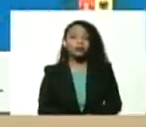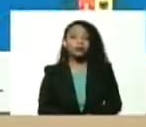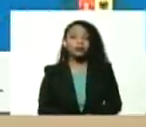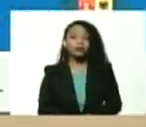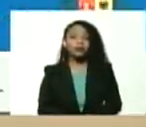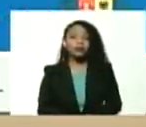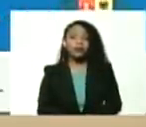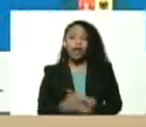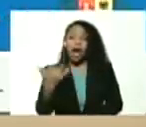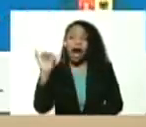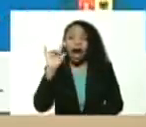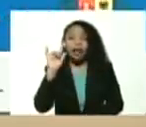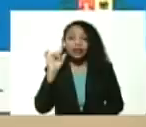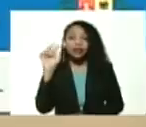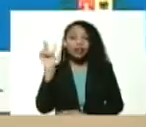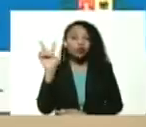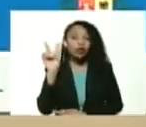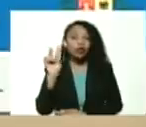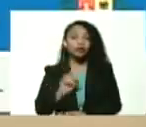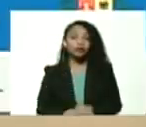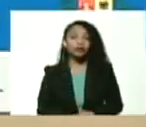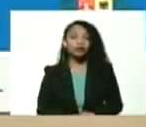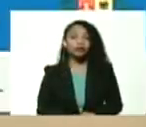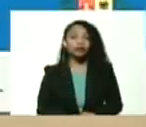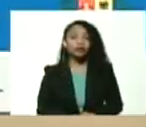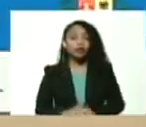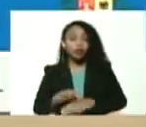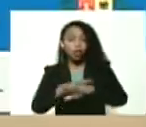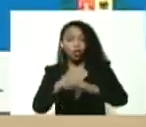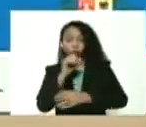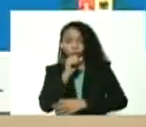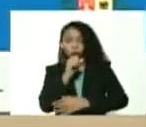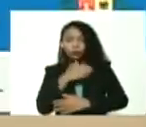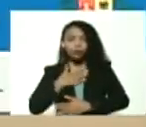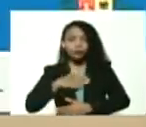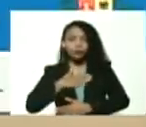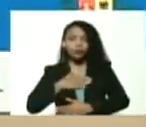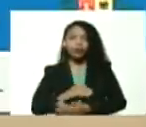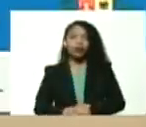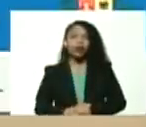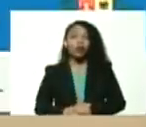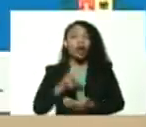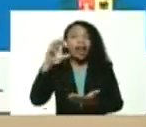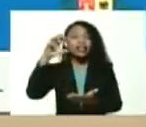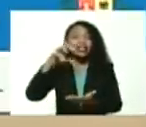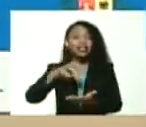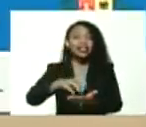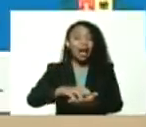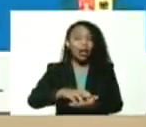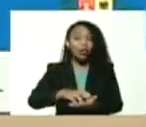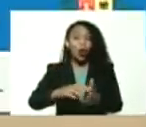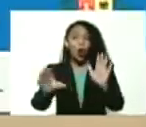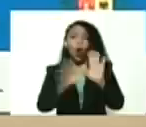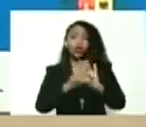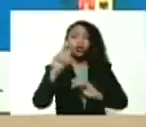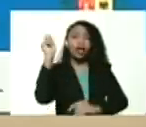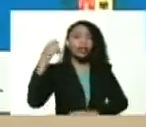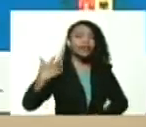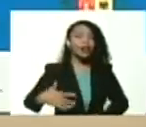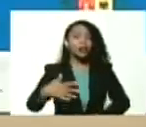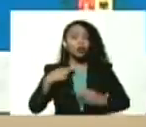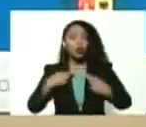1999, consagra a Venezuela, perdón, como un Estado constitucional de derechos humanos. Entiéndase